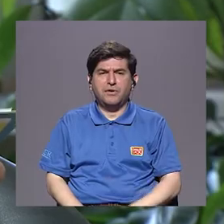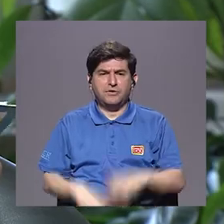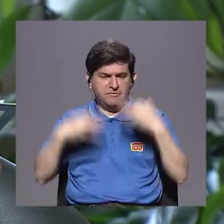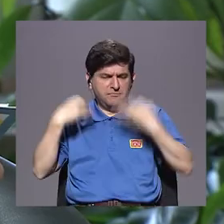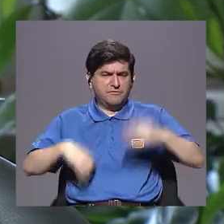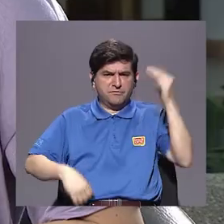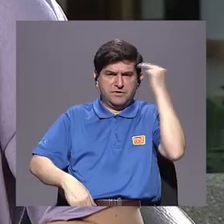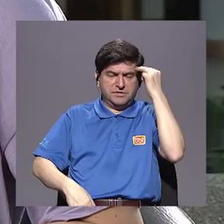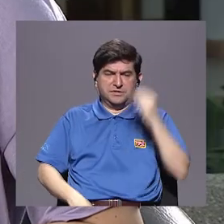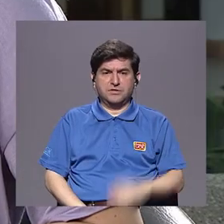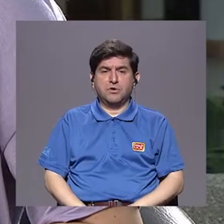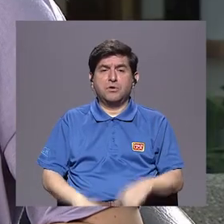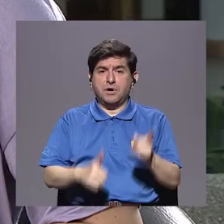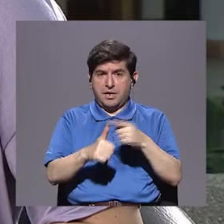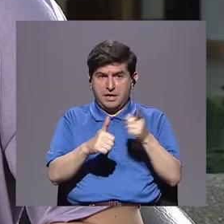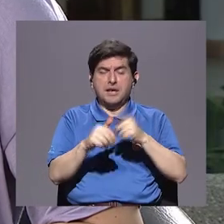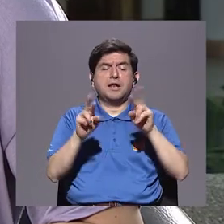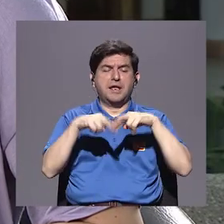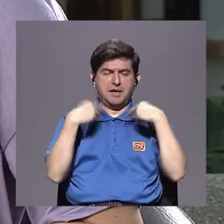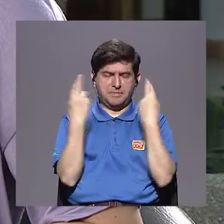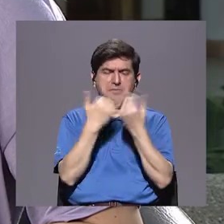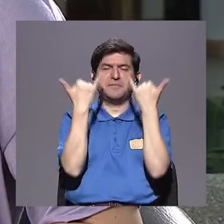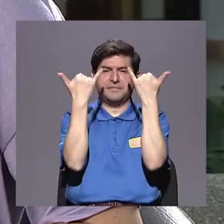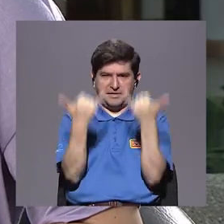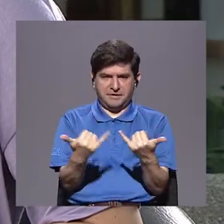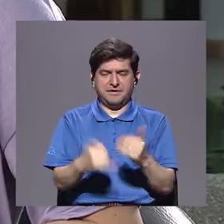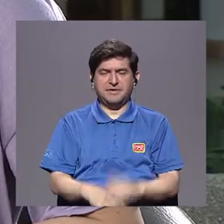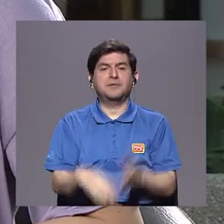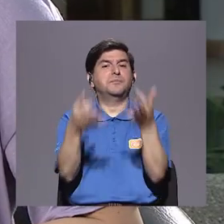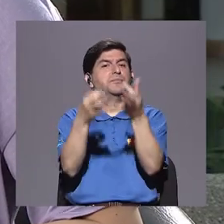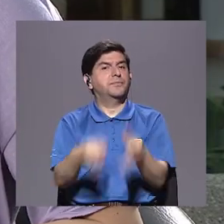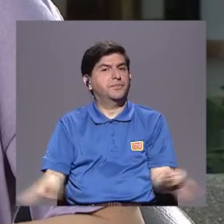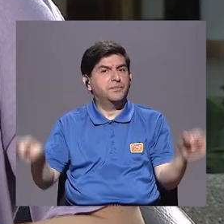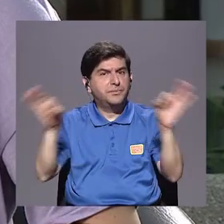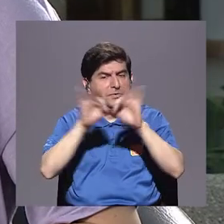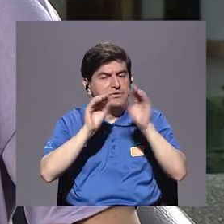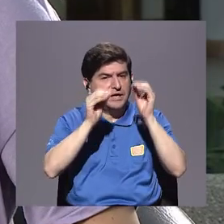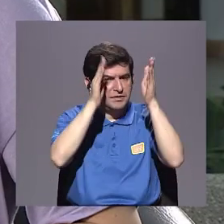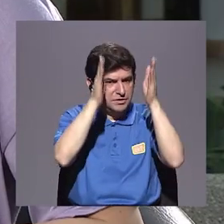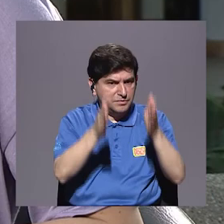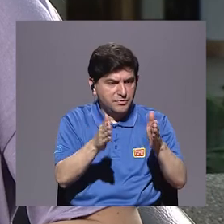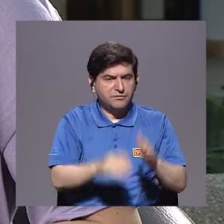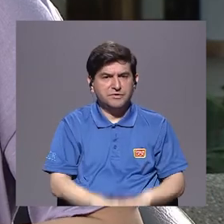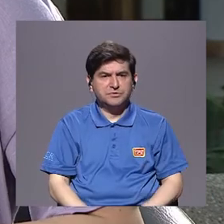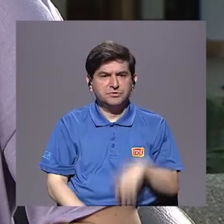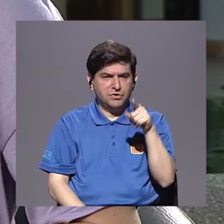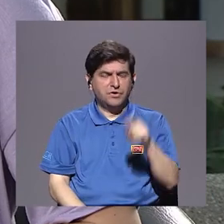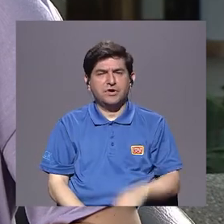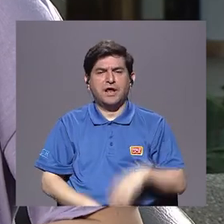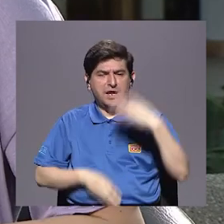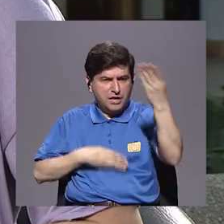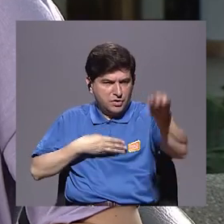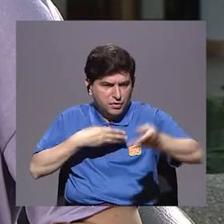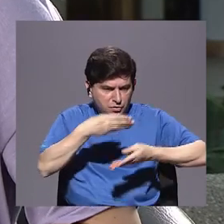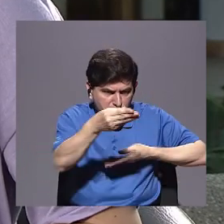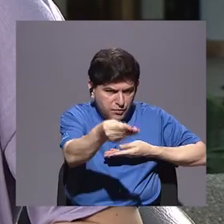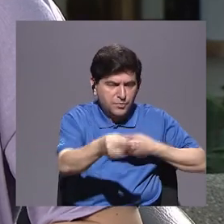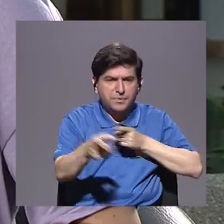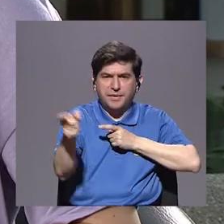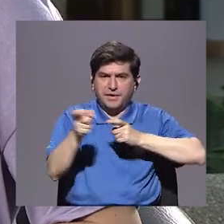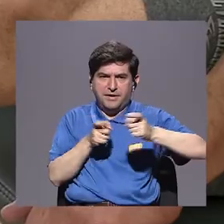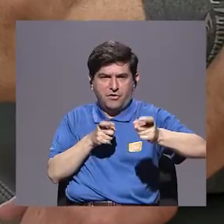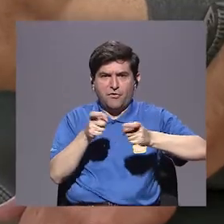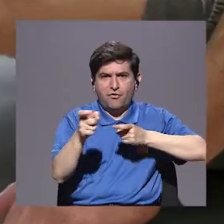nivel físico y mental. Claro, desde la primera sesión, ¿verdad? Es importante que el profesor sea muy retroalimentador en